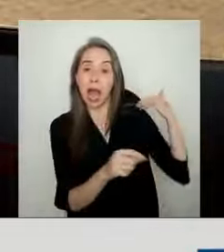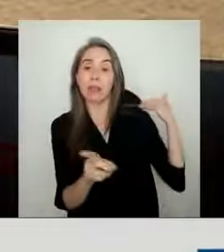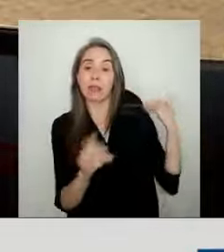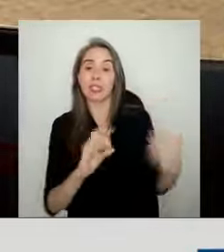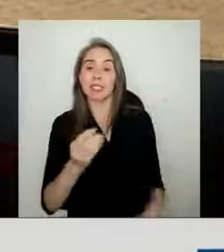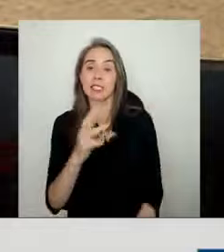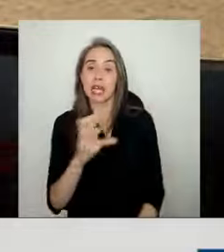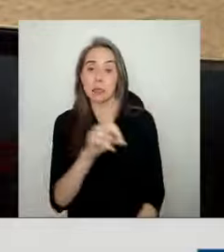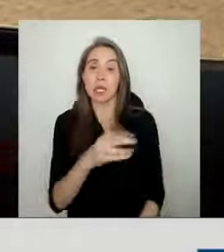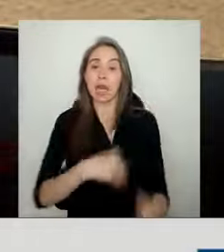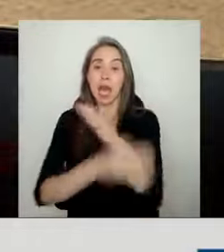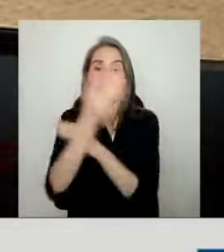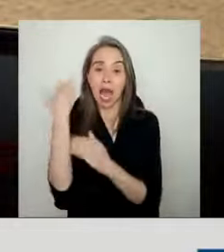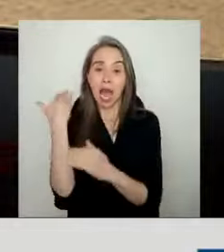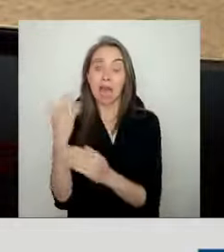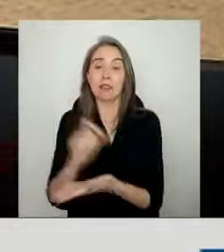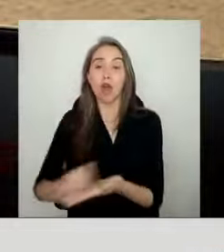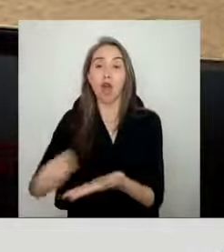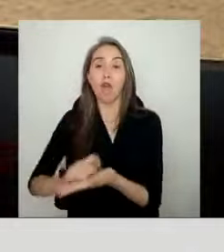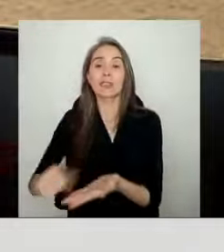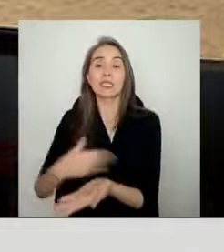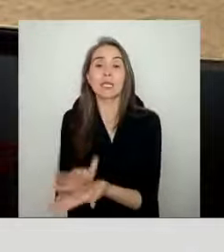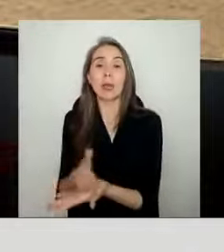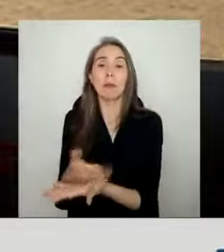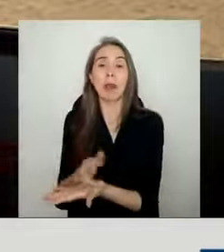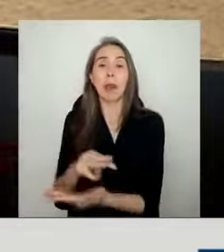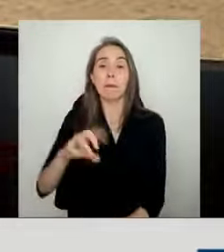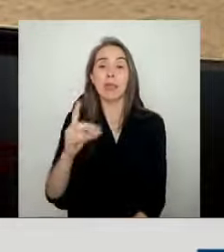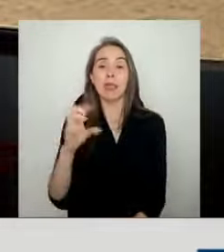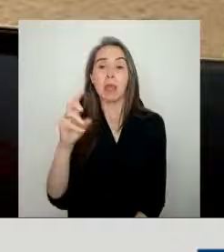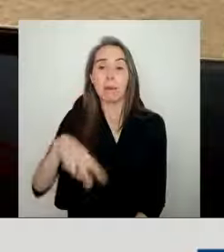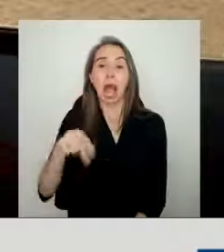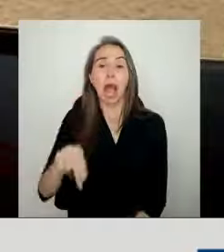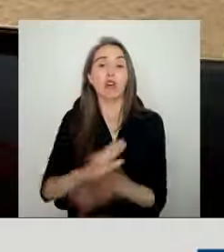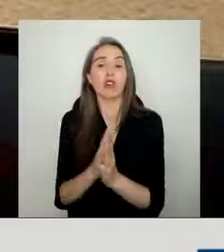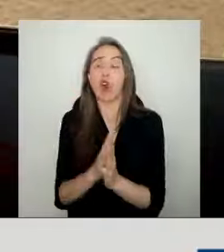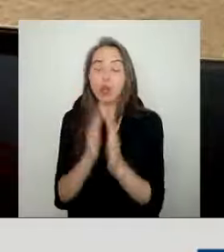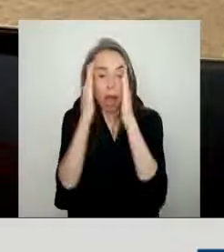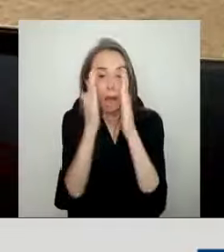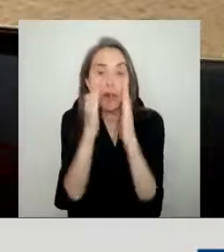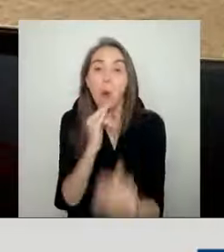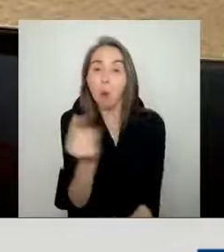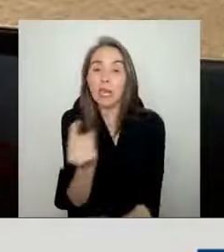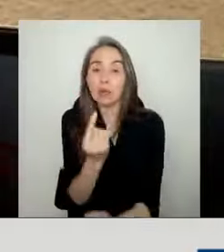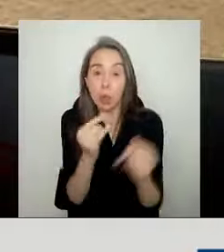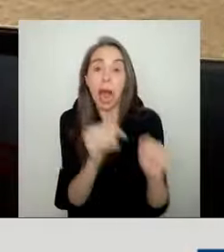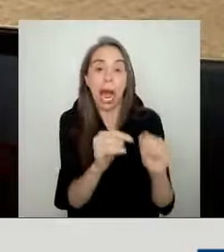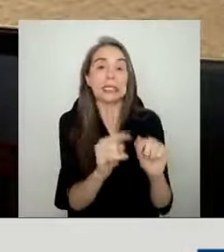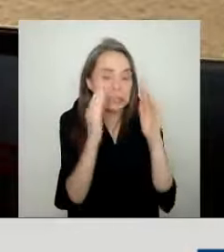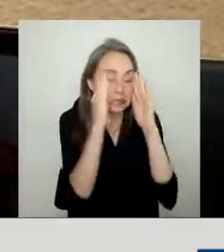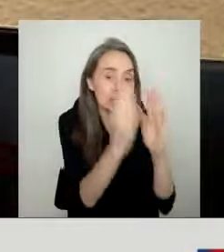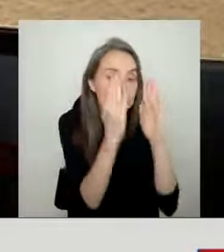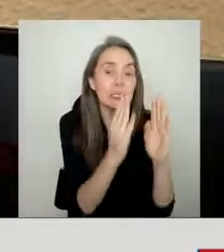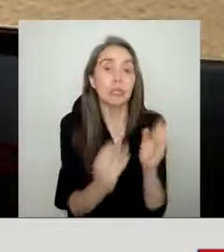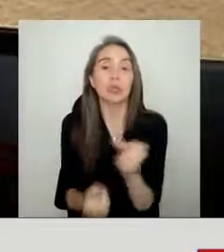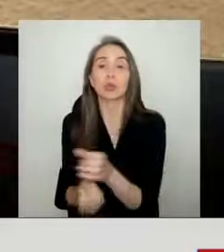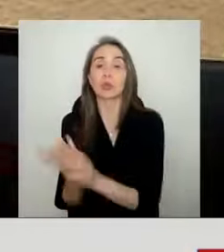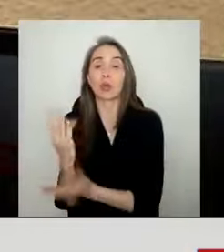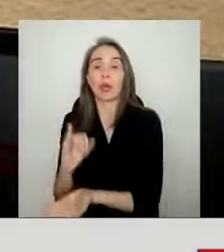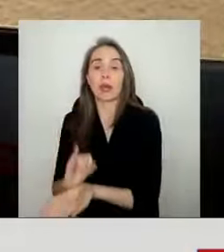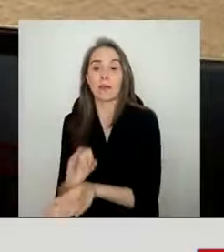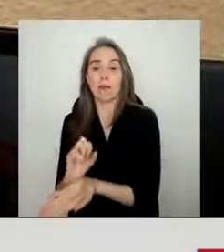antes a través de la oficina de planificación hoy día Todo es demasiado contingente por eso que creo que crear esta agencia Ah